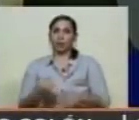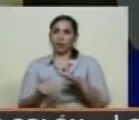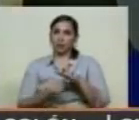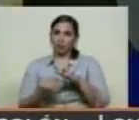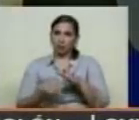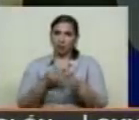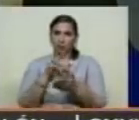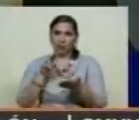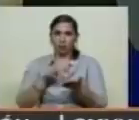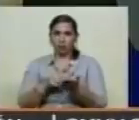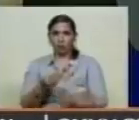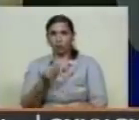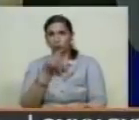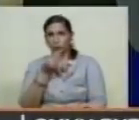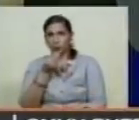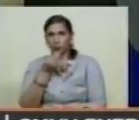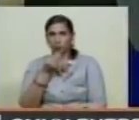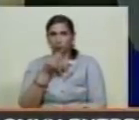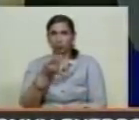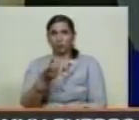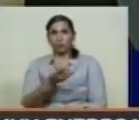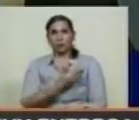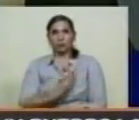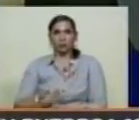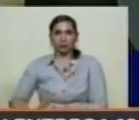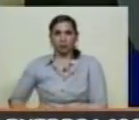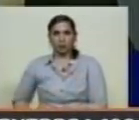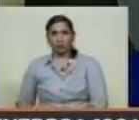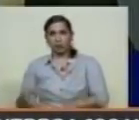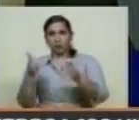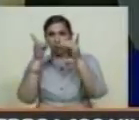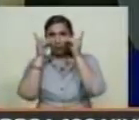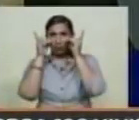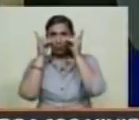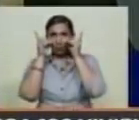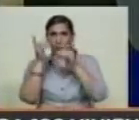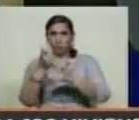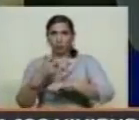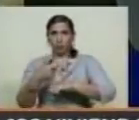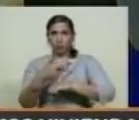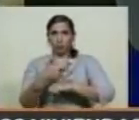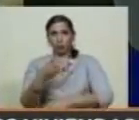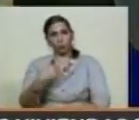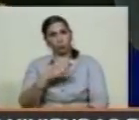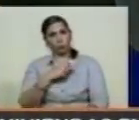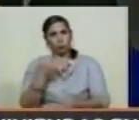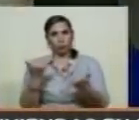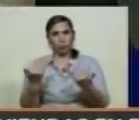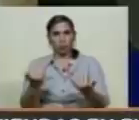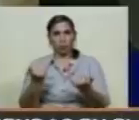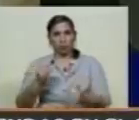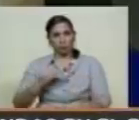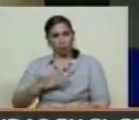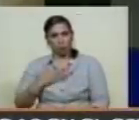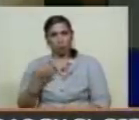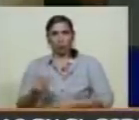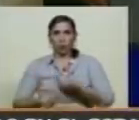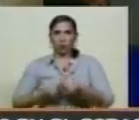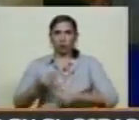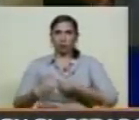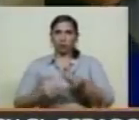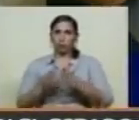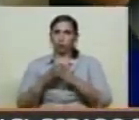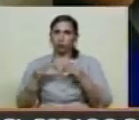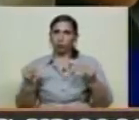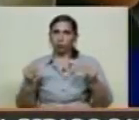la Vicepresidencia de Gobierno desde el mes de junio, y que ahora podemos hacer realidad cooperación técnica, planes